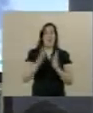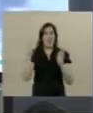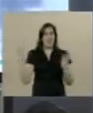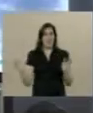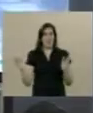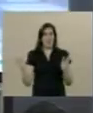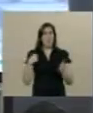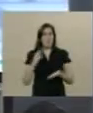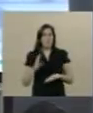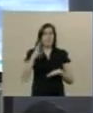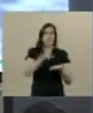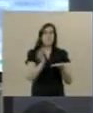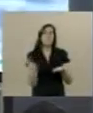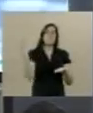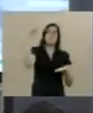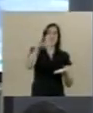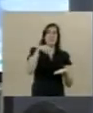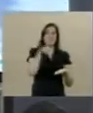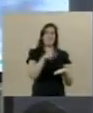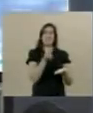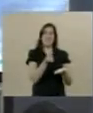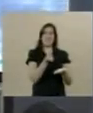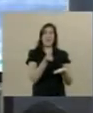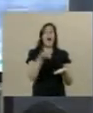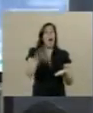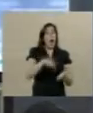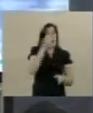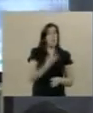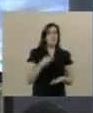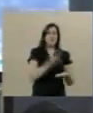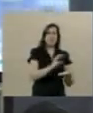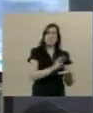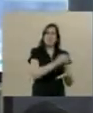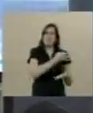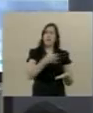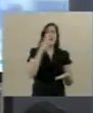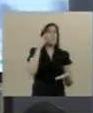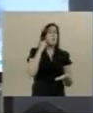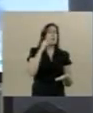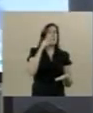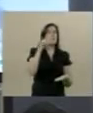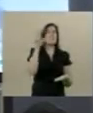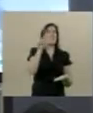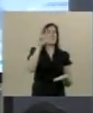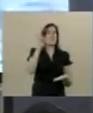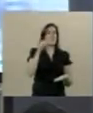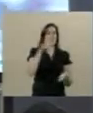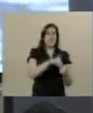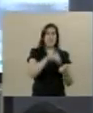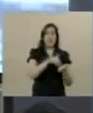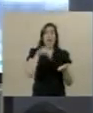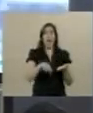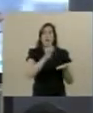anual actual es de 9.635 millones y de esta manera la inversión por